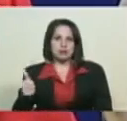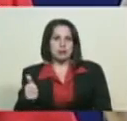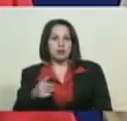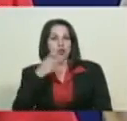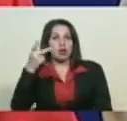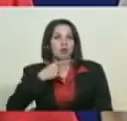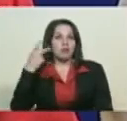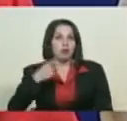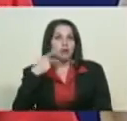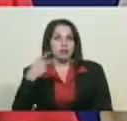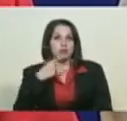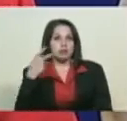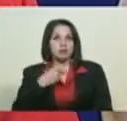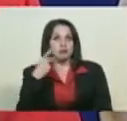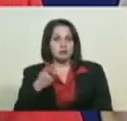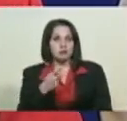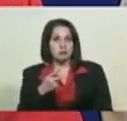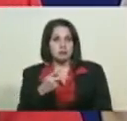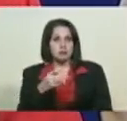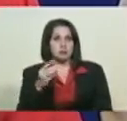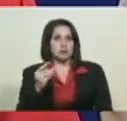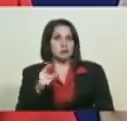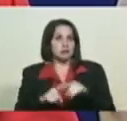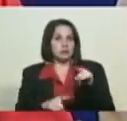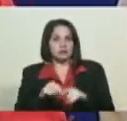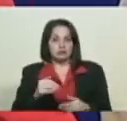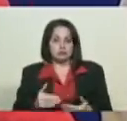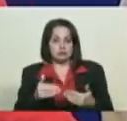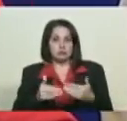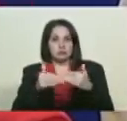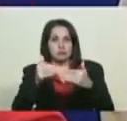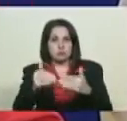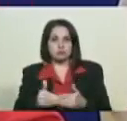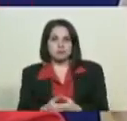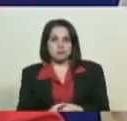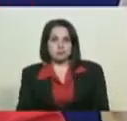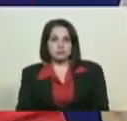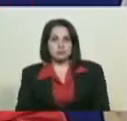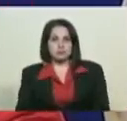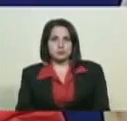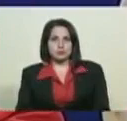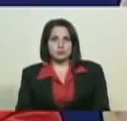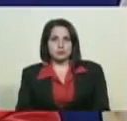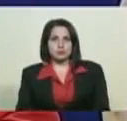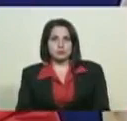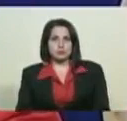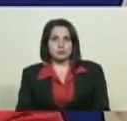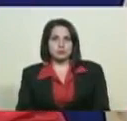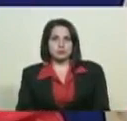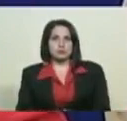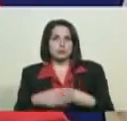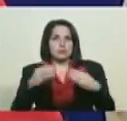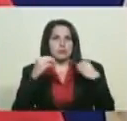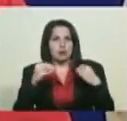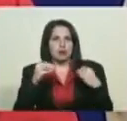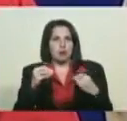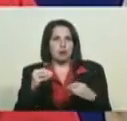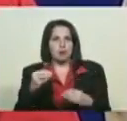político es un bastión para avanzar. Es absolutamente